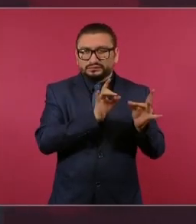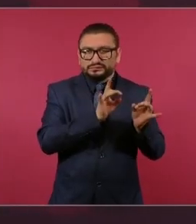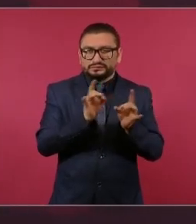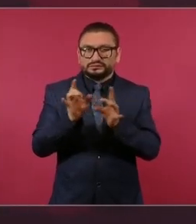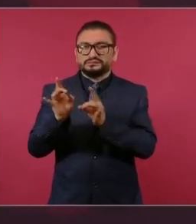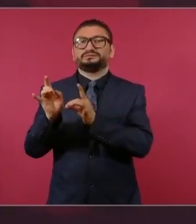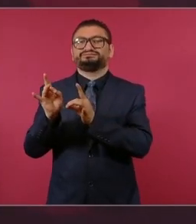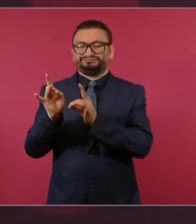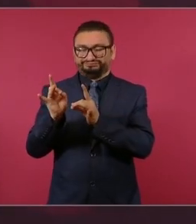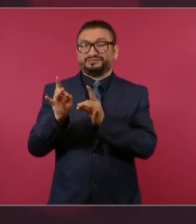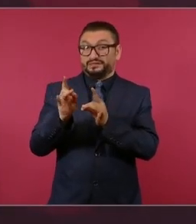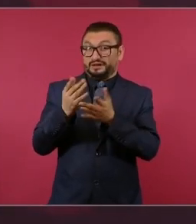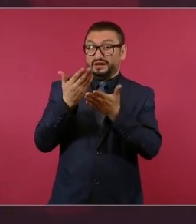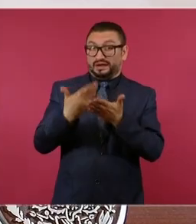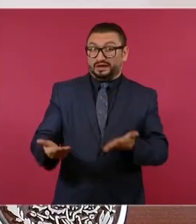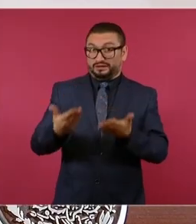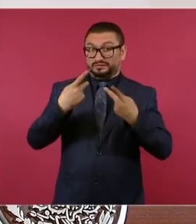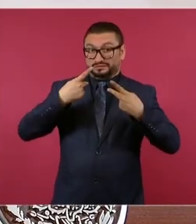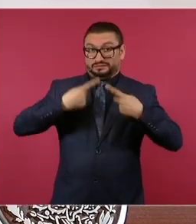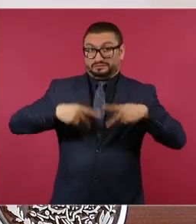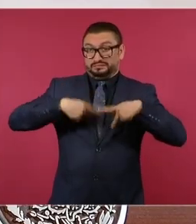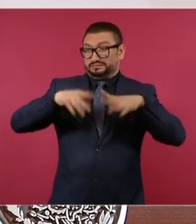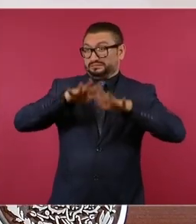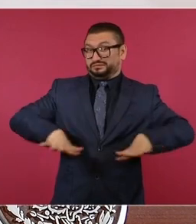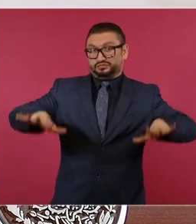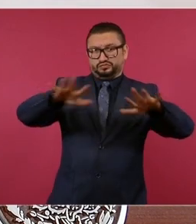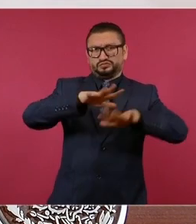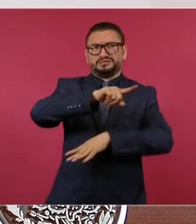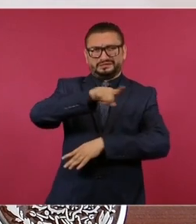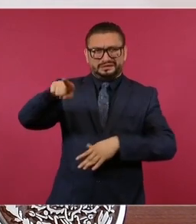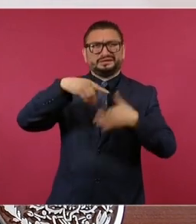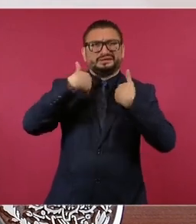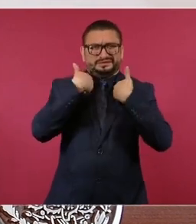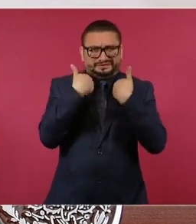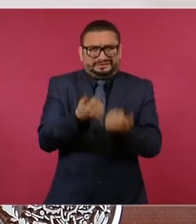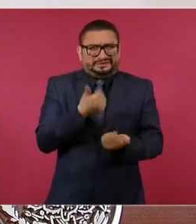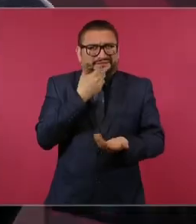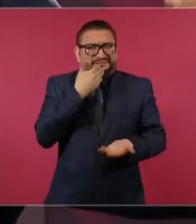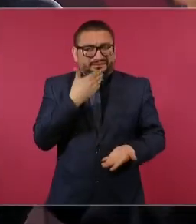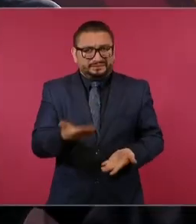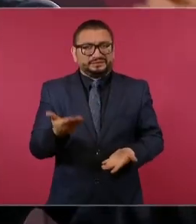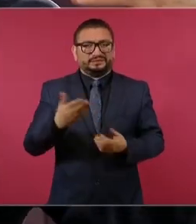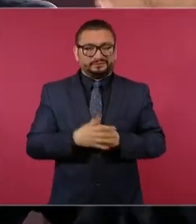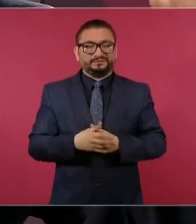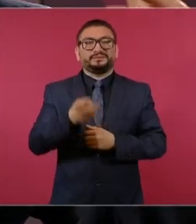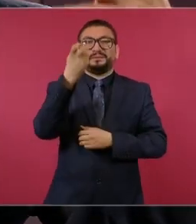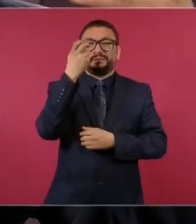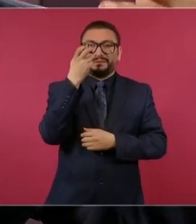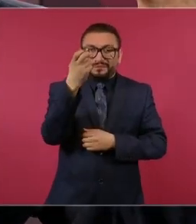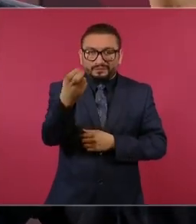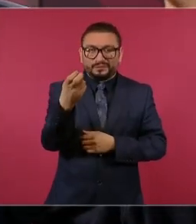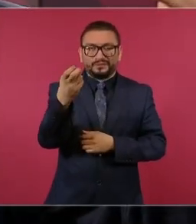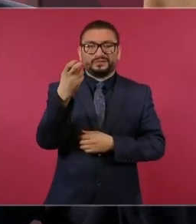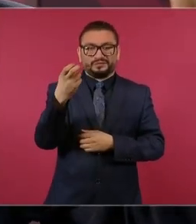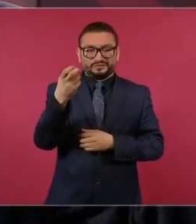la gente lo entiende muy bien. Por eso